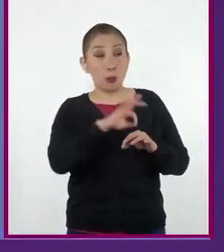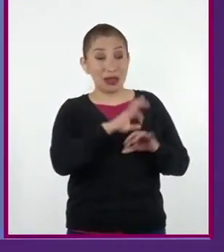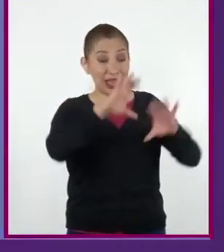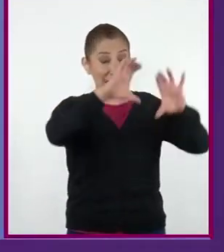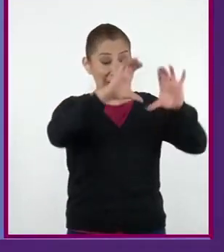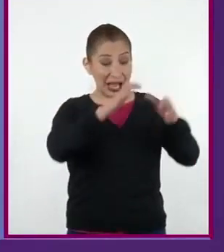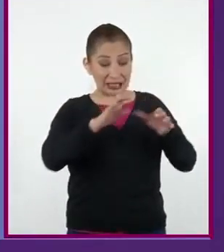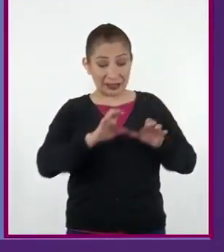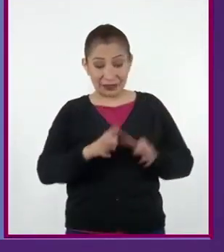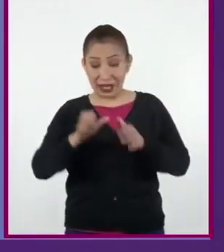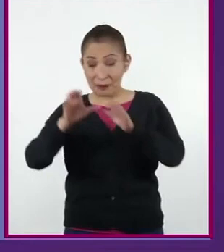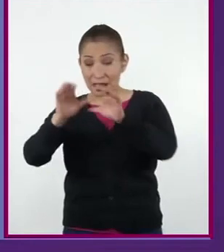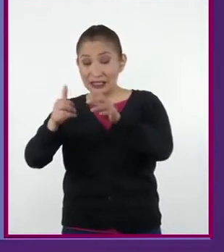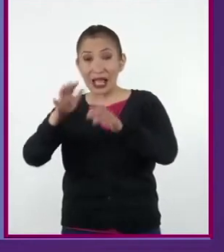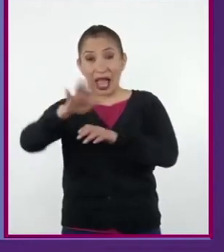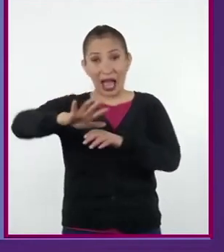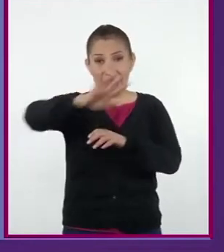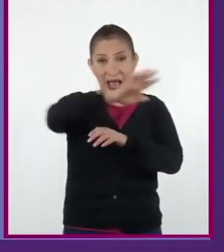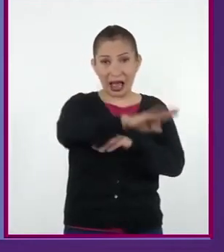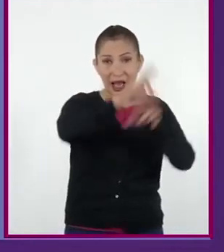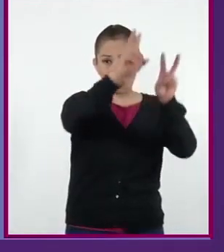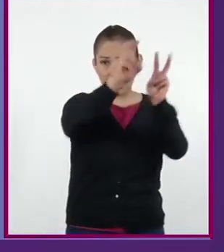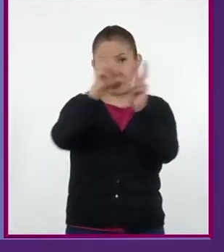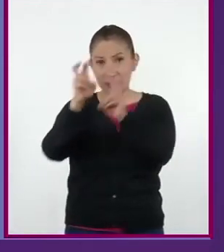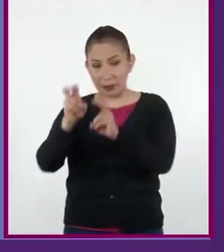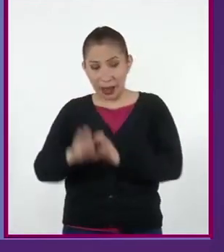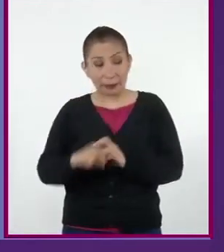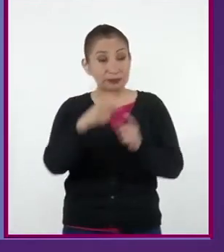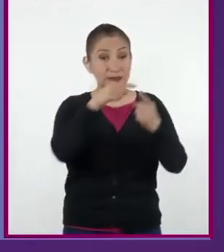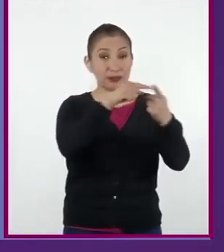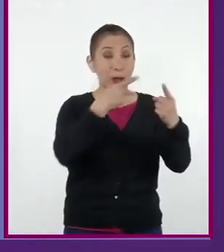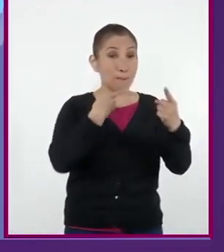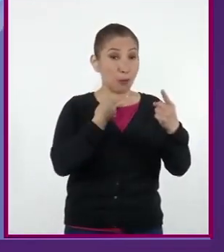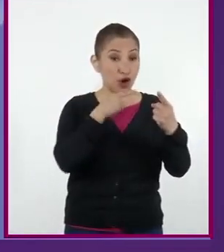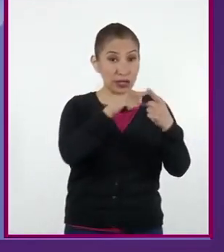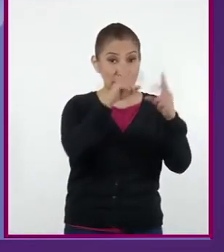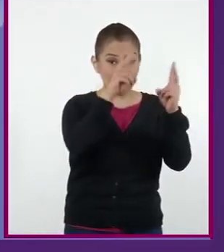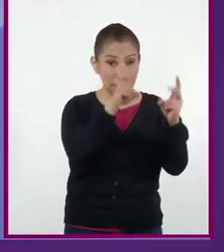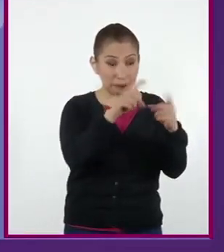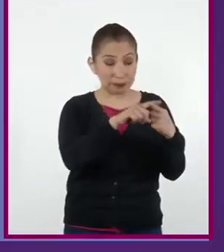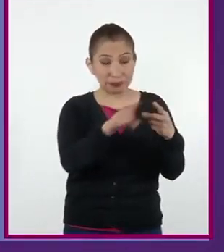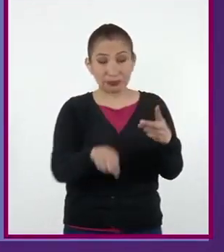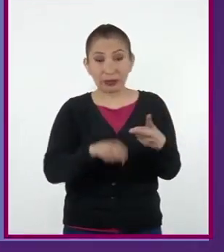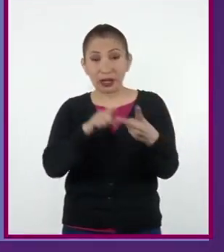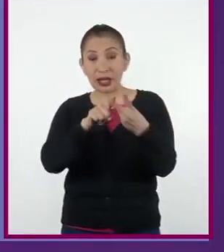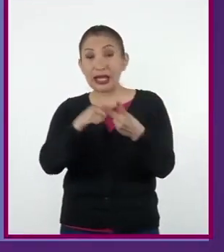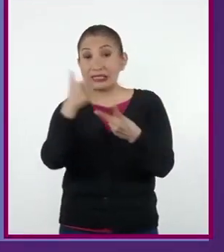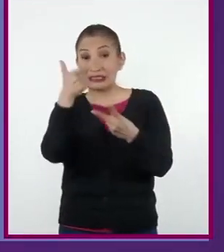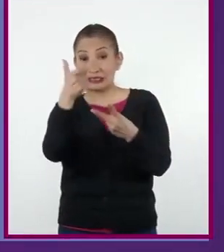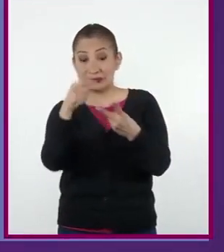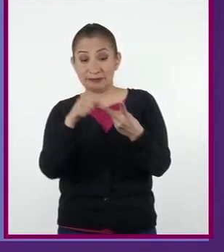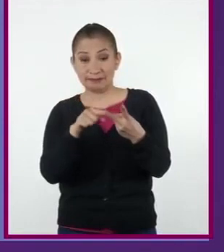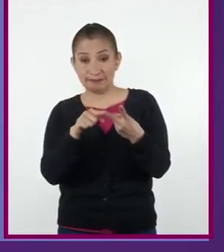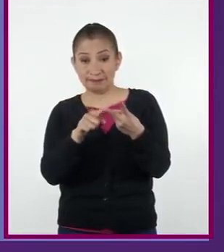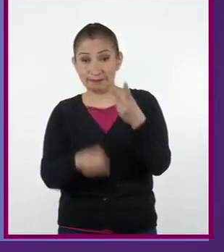en diversos ámbitos. Los más comunes son político, el